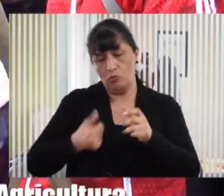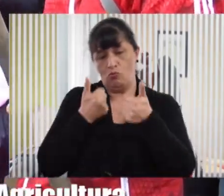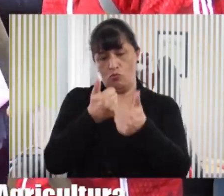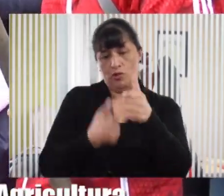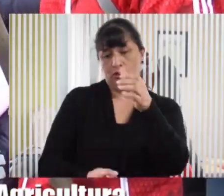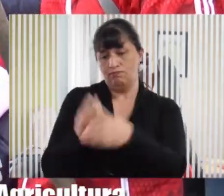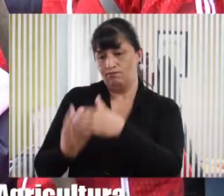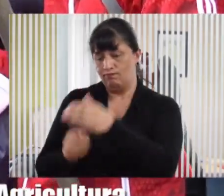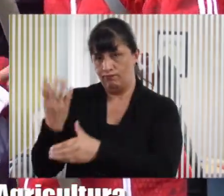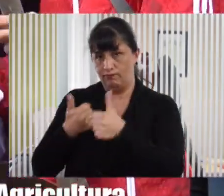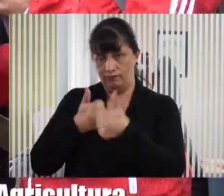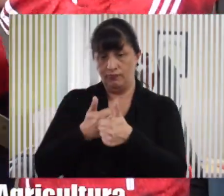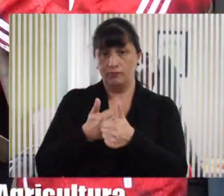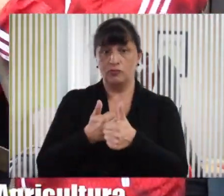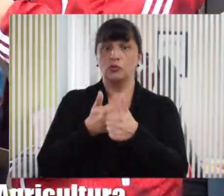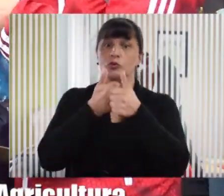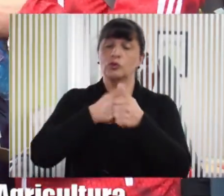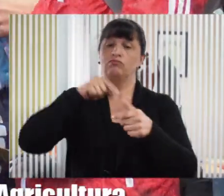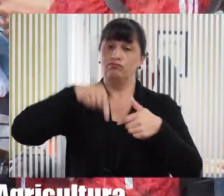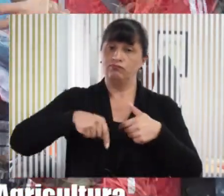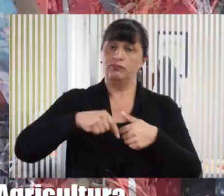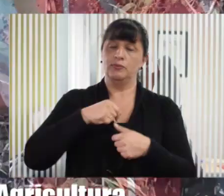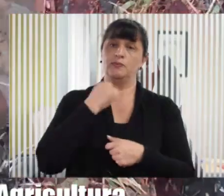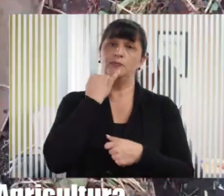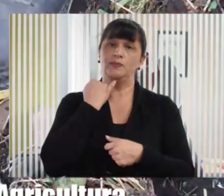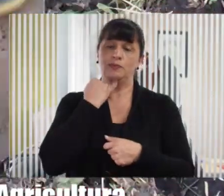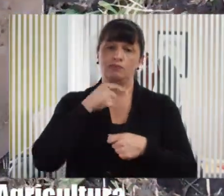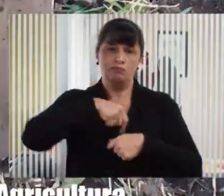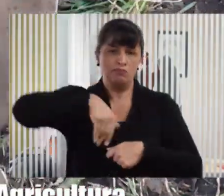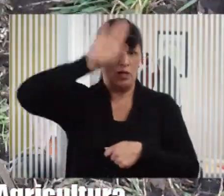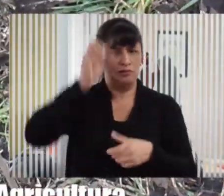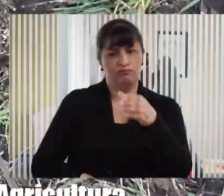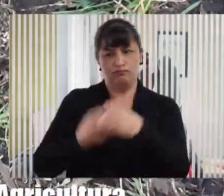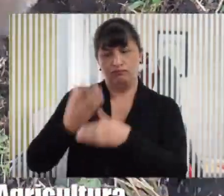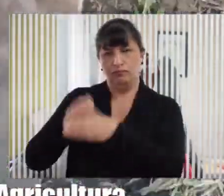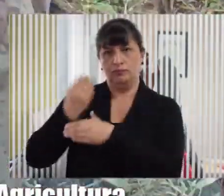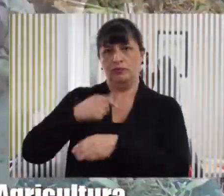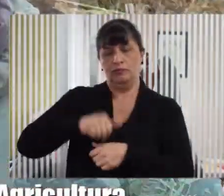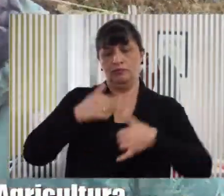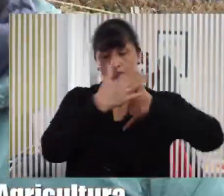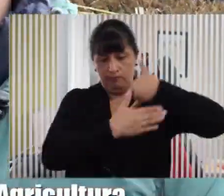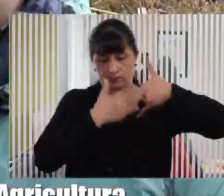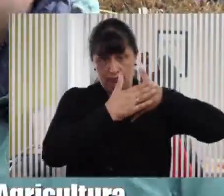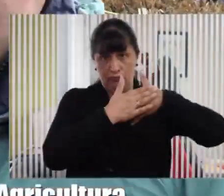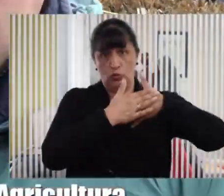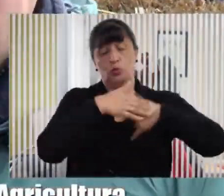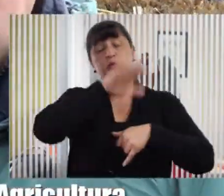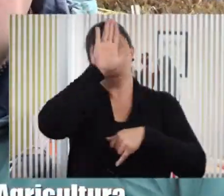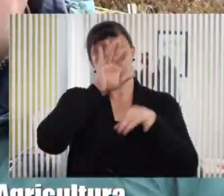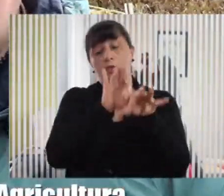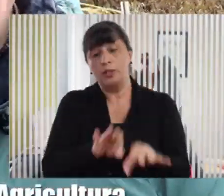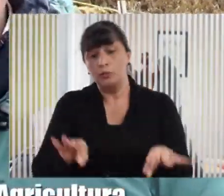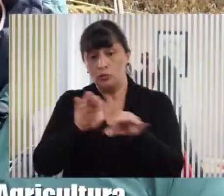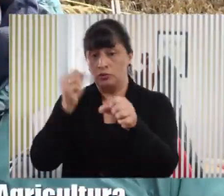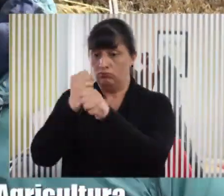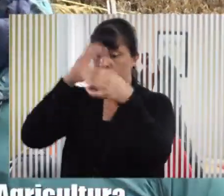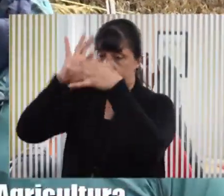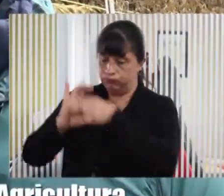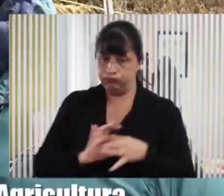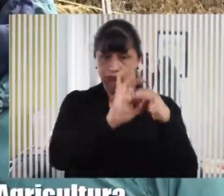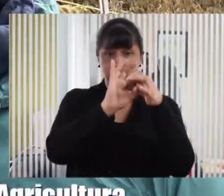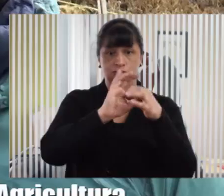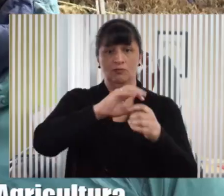de producción, aspecto que ubica al municipio como uno de los mayores productores del país. Hay que destacar el trabajo mancomunado que ha logrado